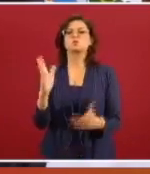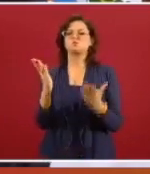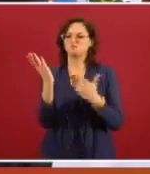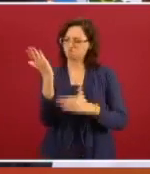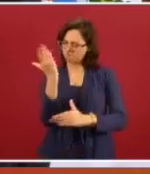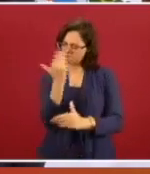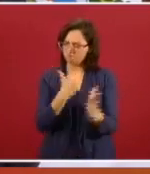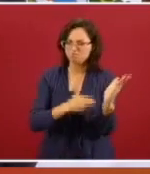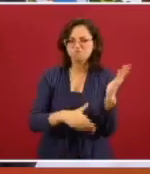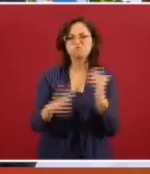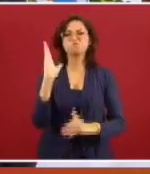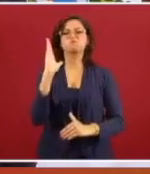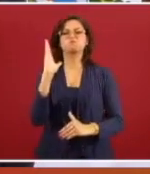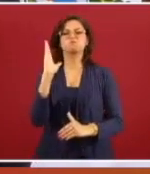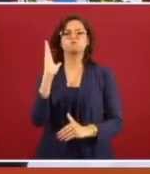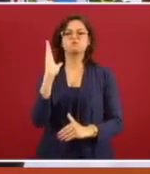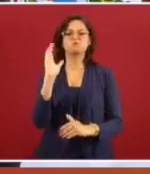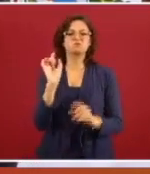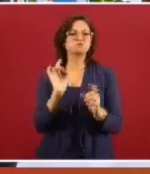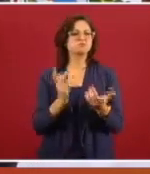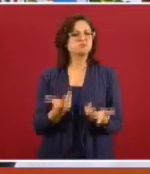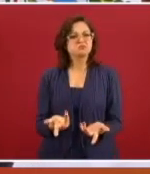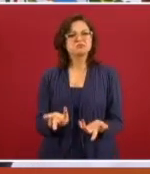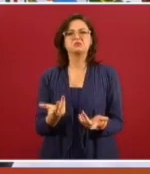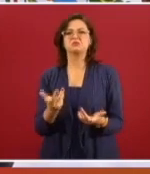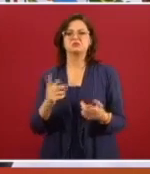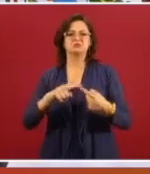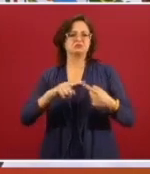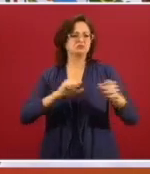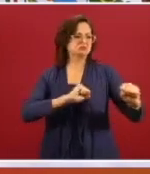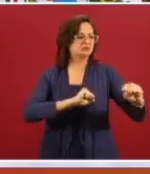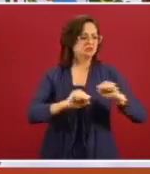reponernos de terremotos,